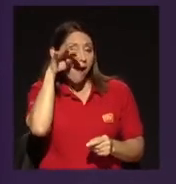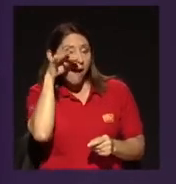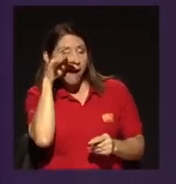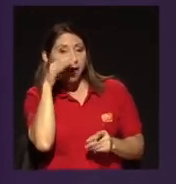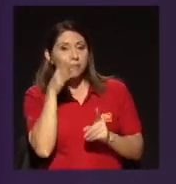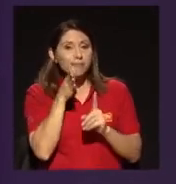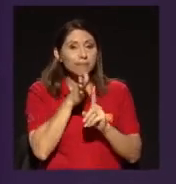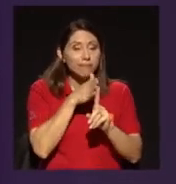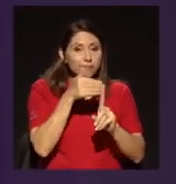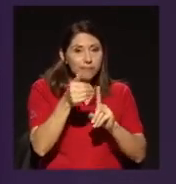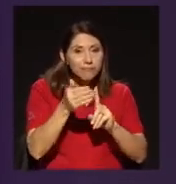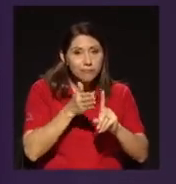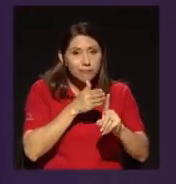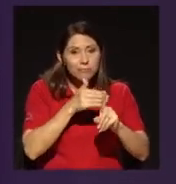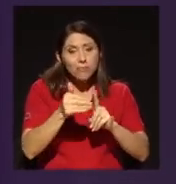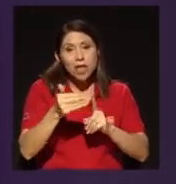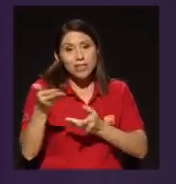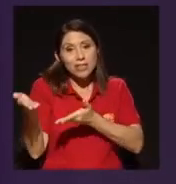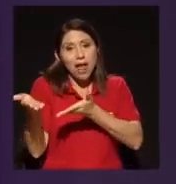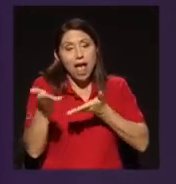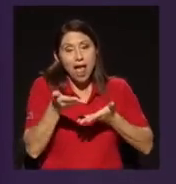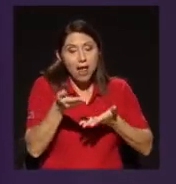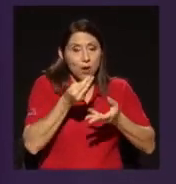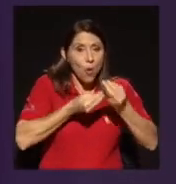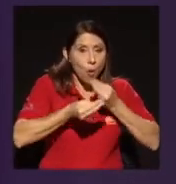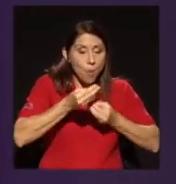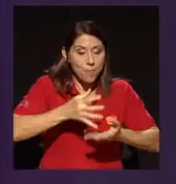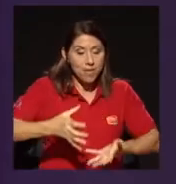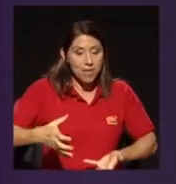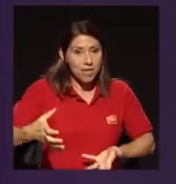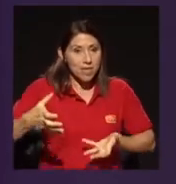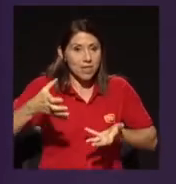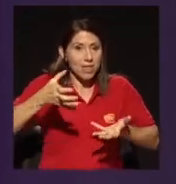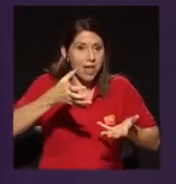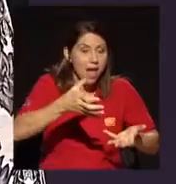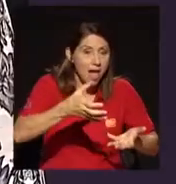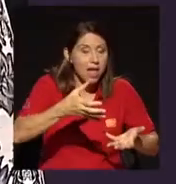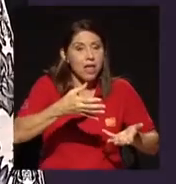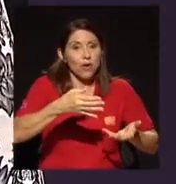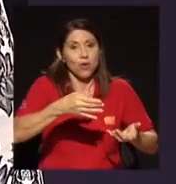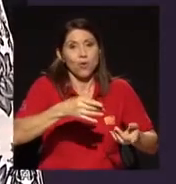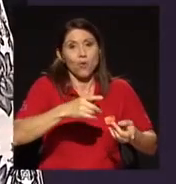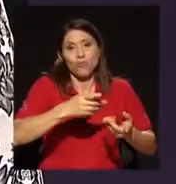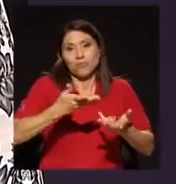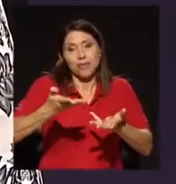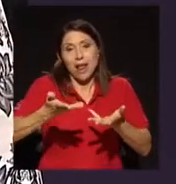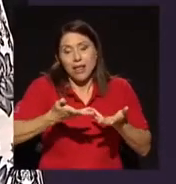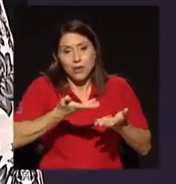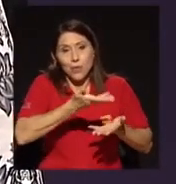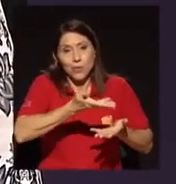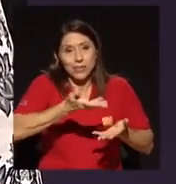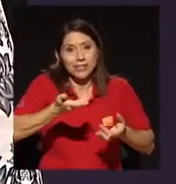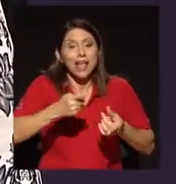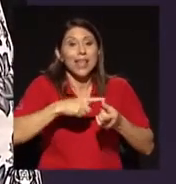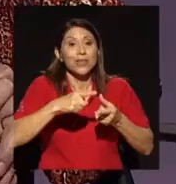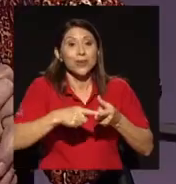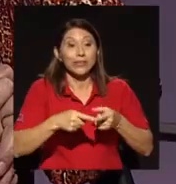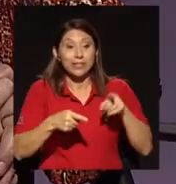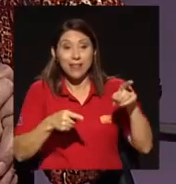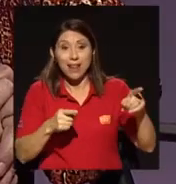con un diario o con un jeans, y eso es suficiente para que la mamá